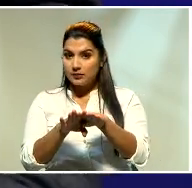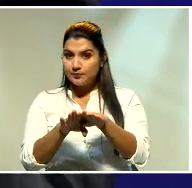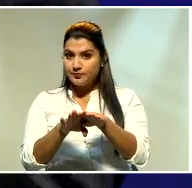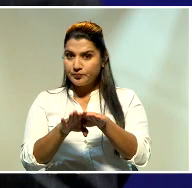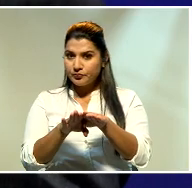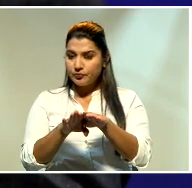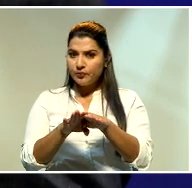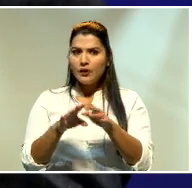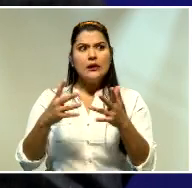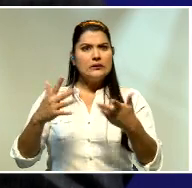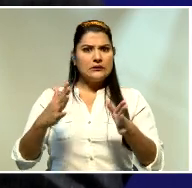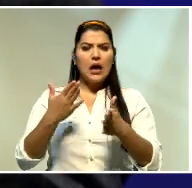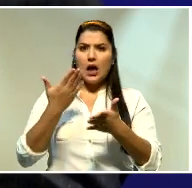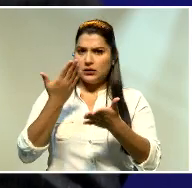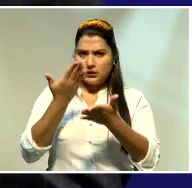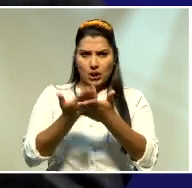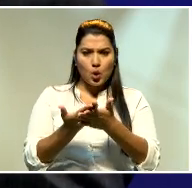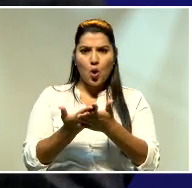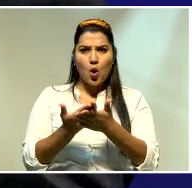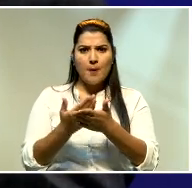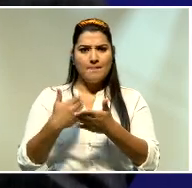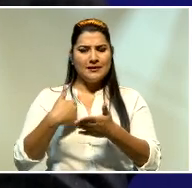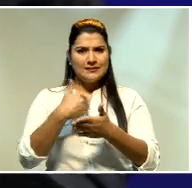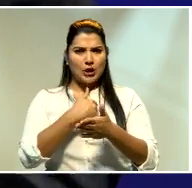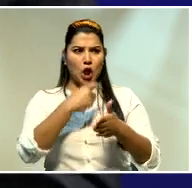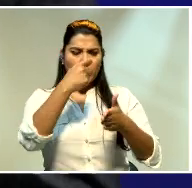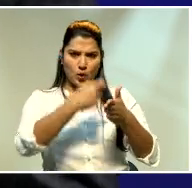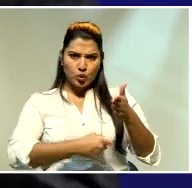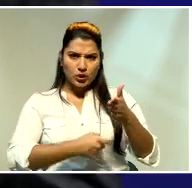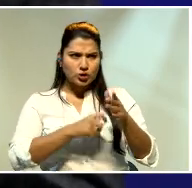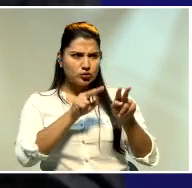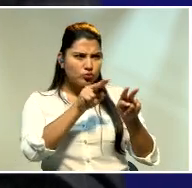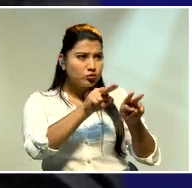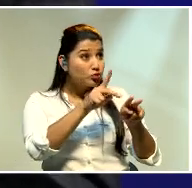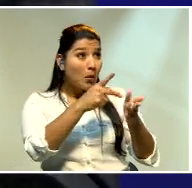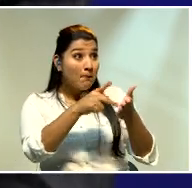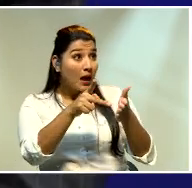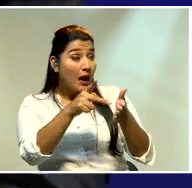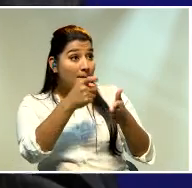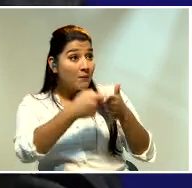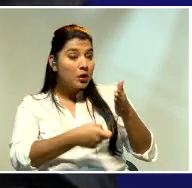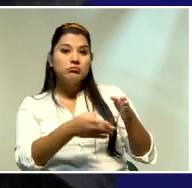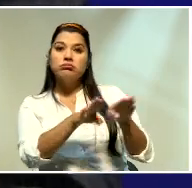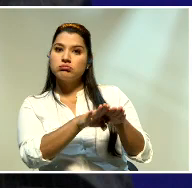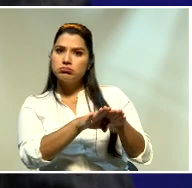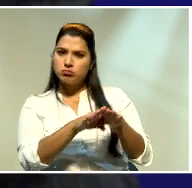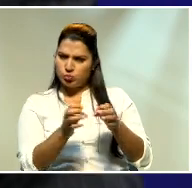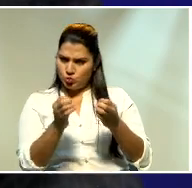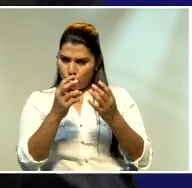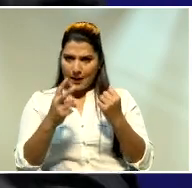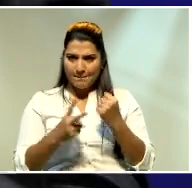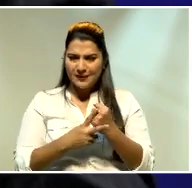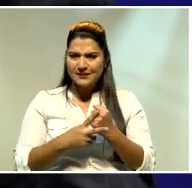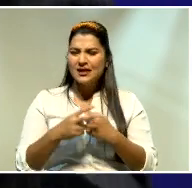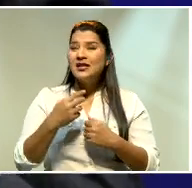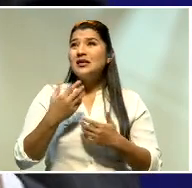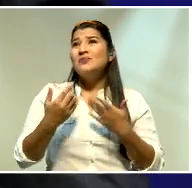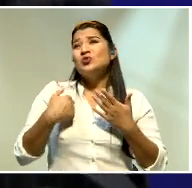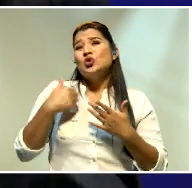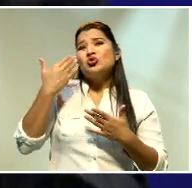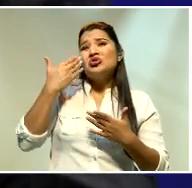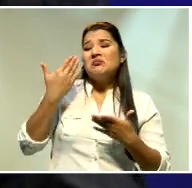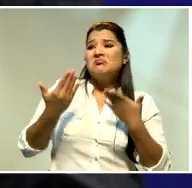Ha llegado la tributación a hacerlo, en varios casos. Digo, y ahí no hay, yo sé que alguien puede decir,